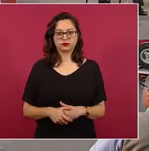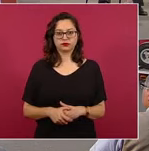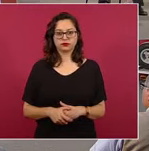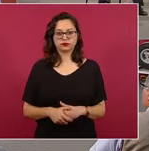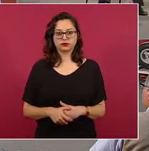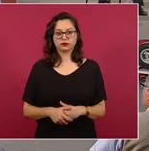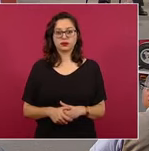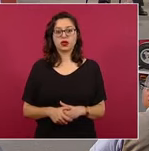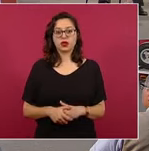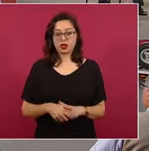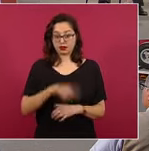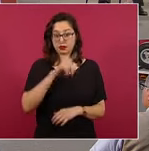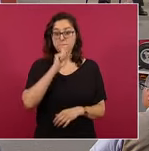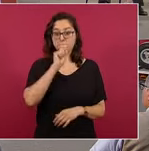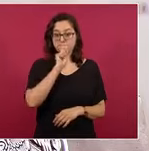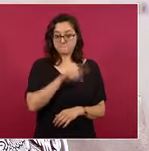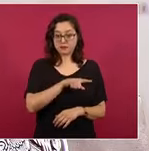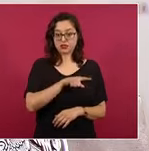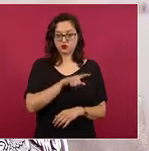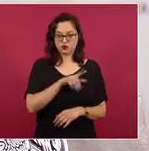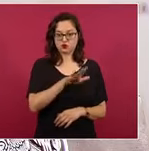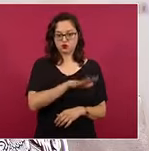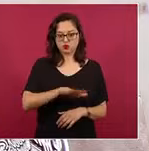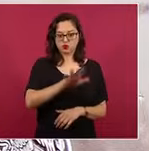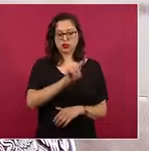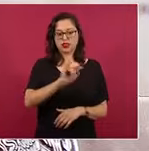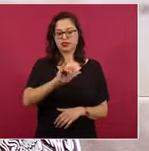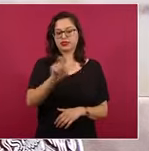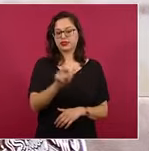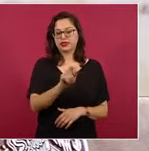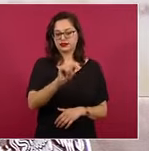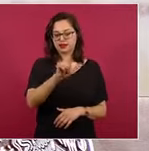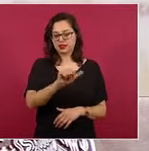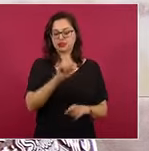Vicente Guerrero, de Tixla.